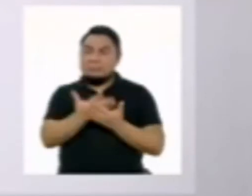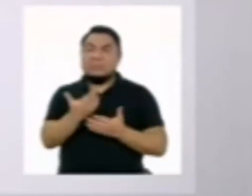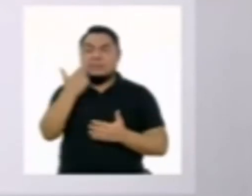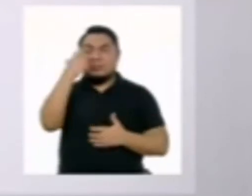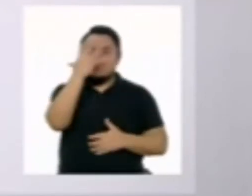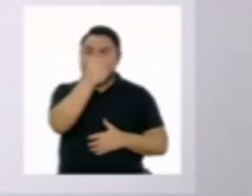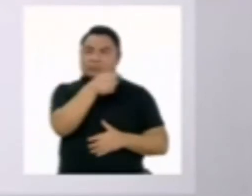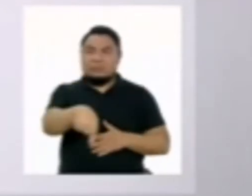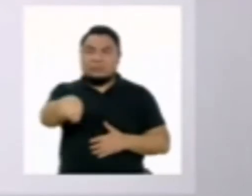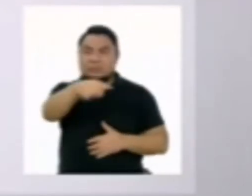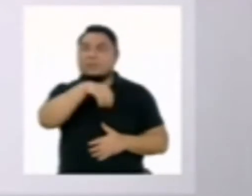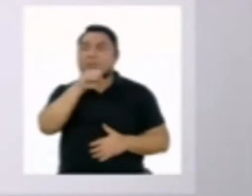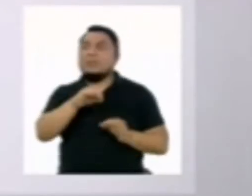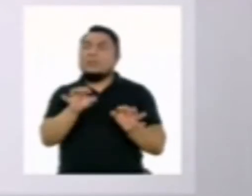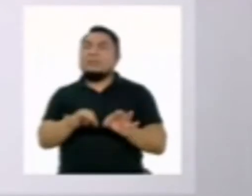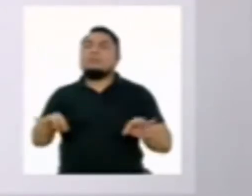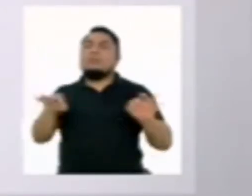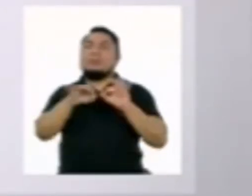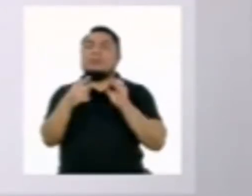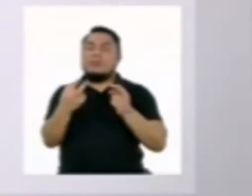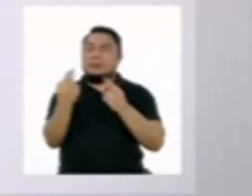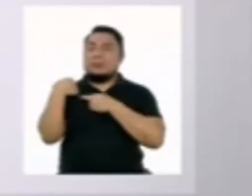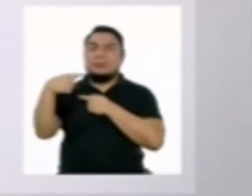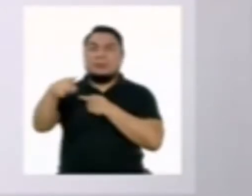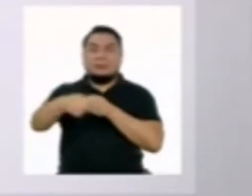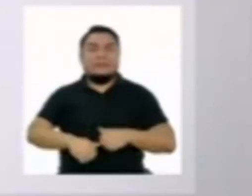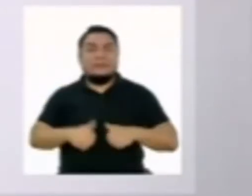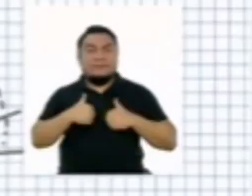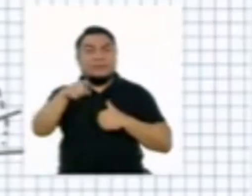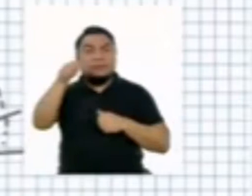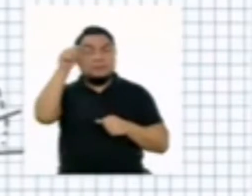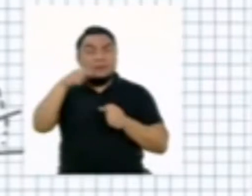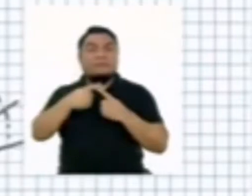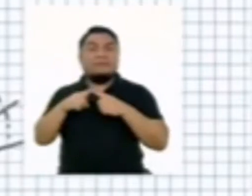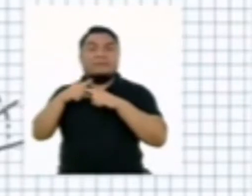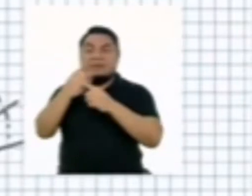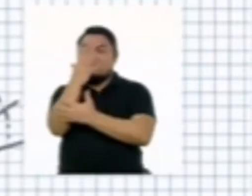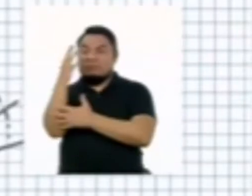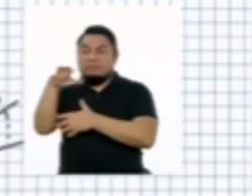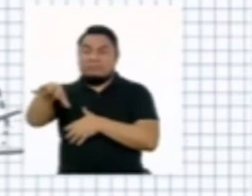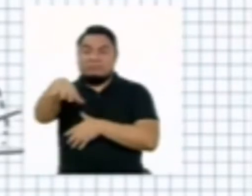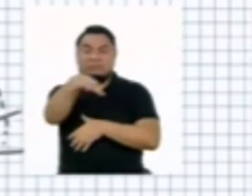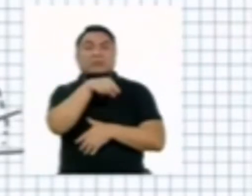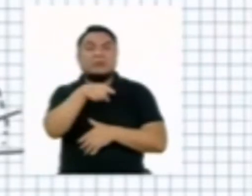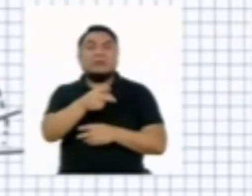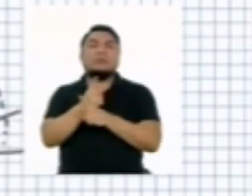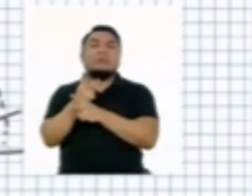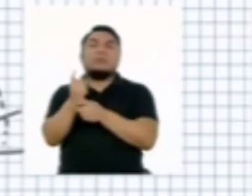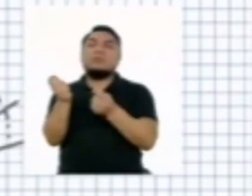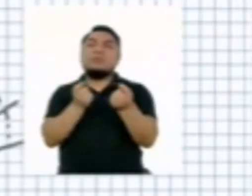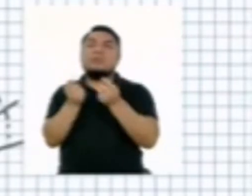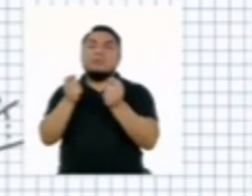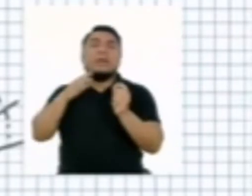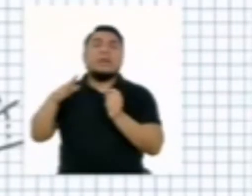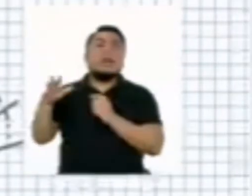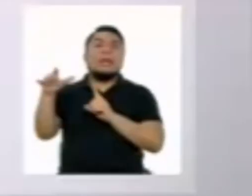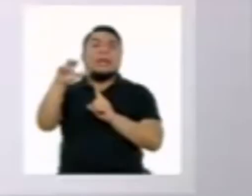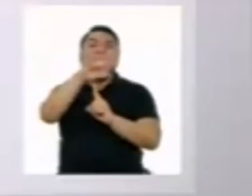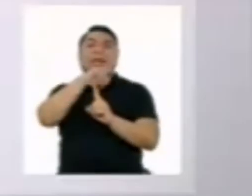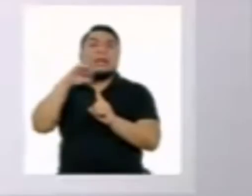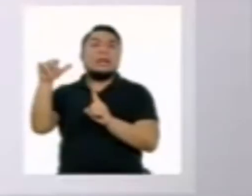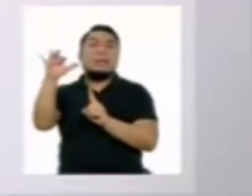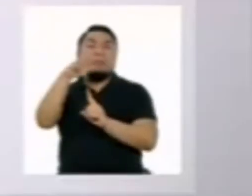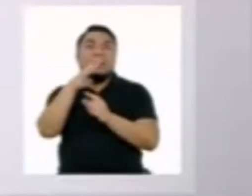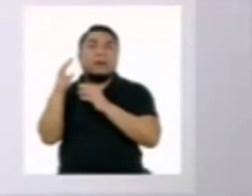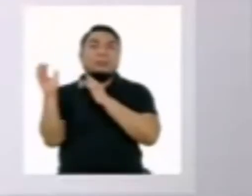sino que tiene un rol importante en nuestras vidas. Recuerda que la biodiversidad ayuda a regular el clima. ¿Cómo es eso?